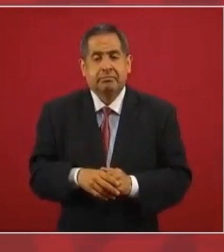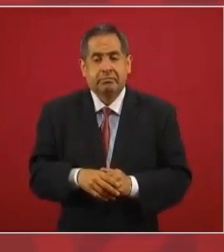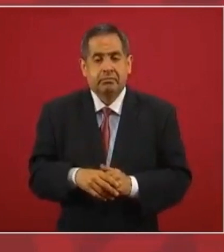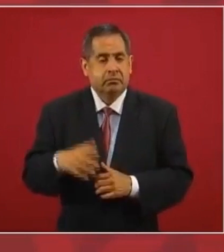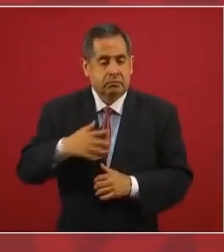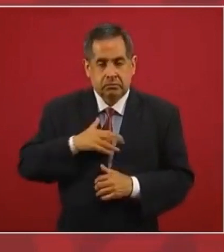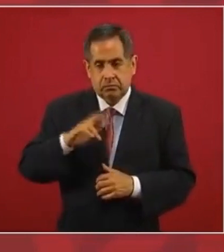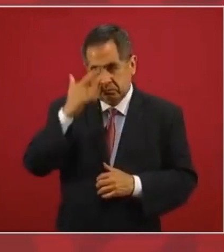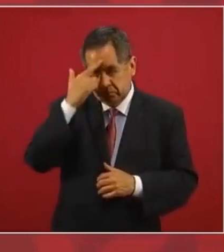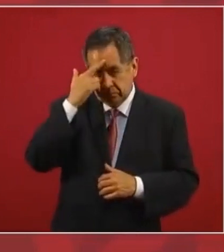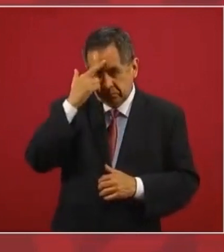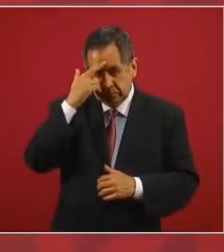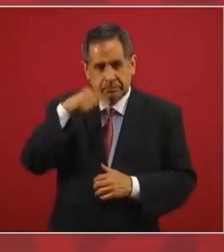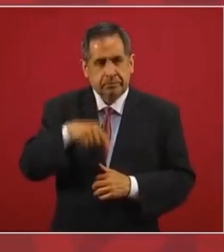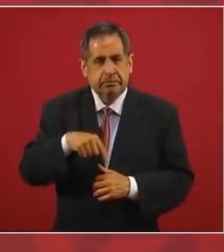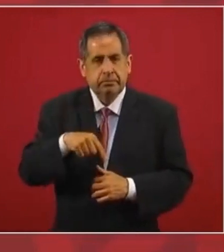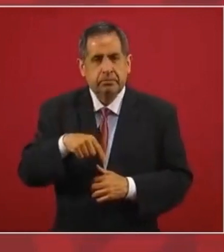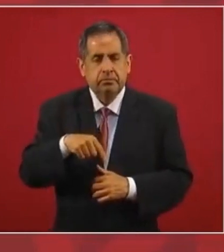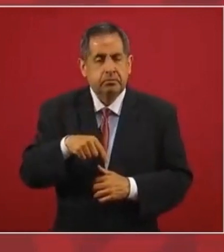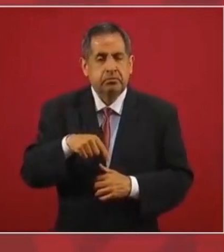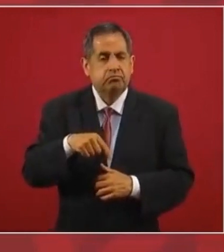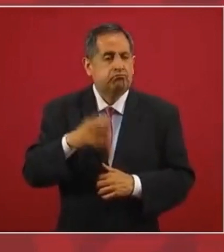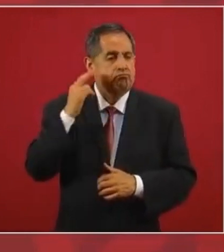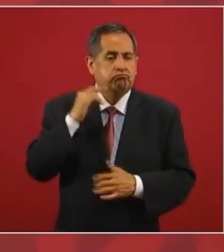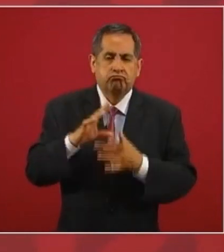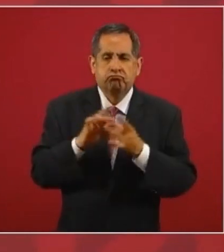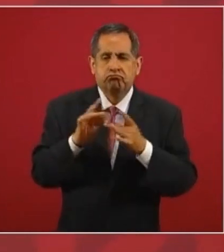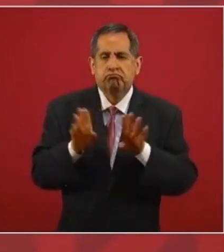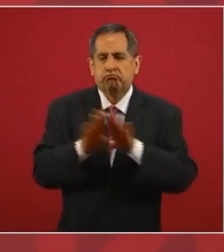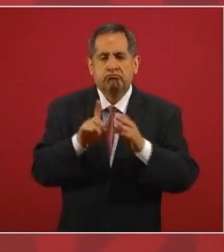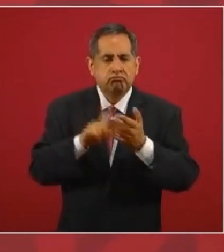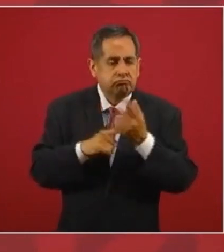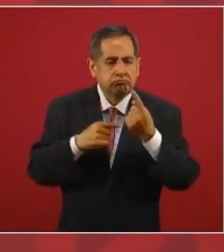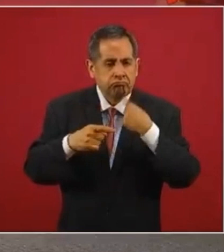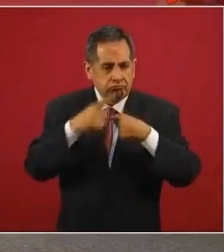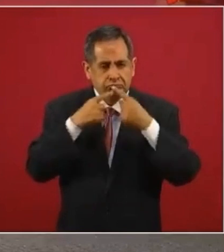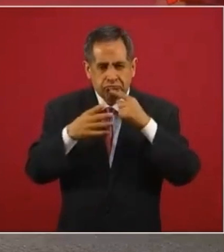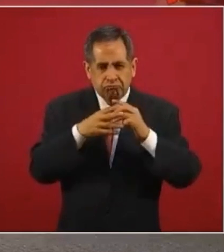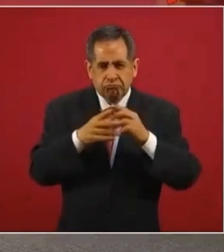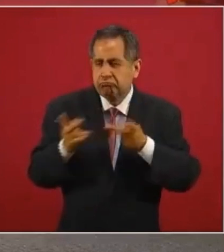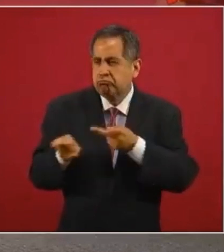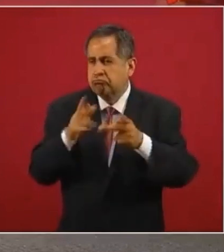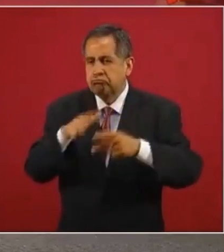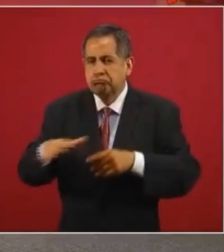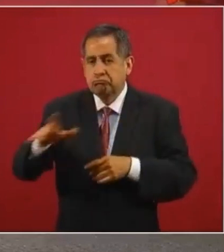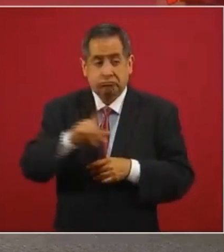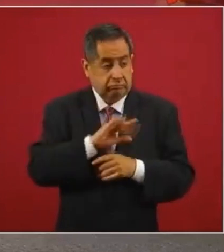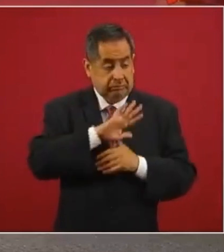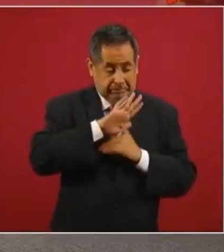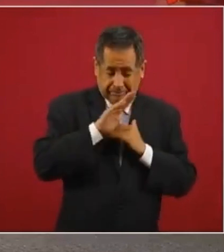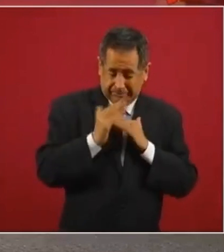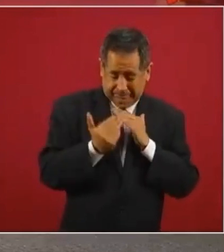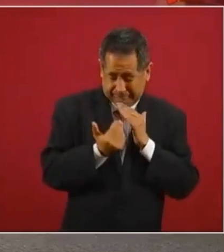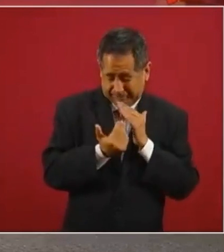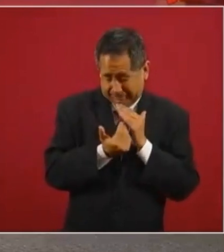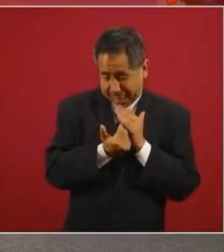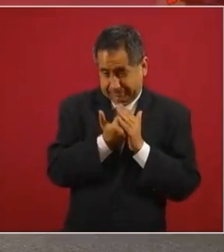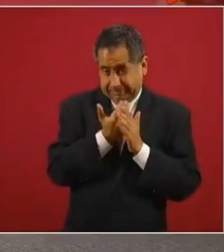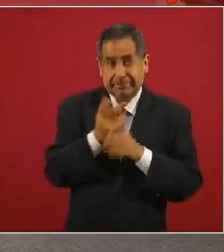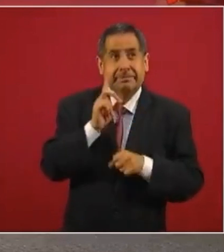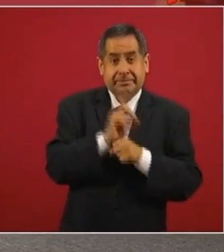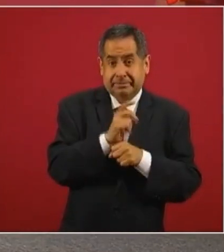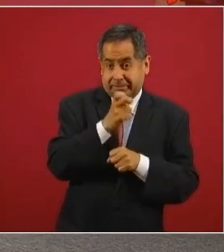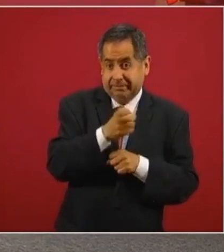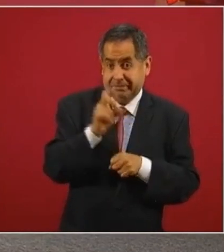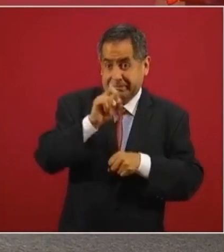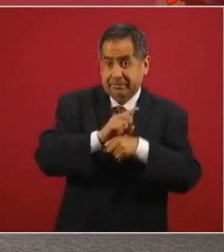Yo recuerdo cuando estábamos a punto de resolver la consulta, en la madrugada del día que